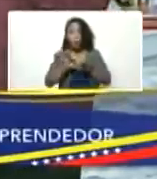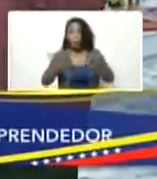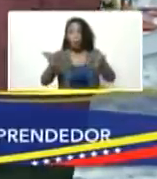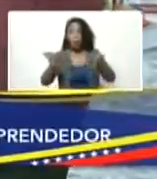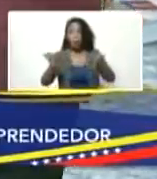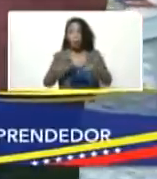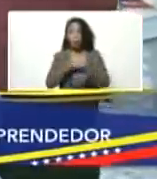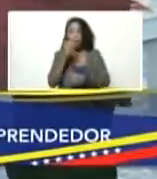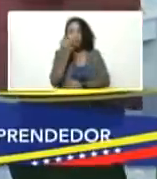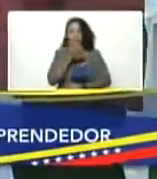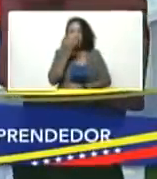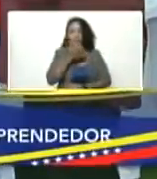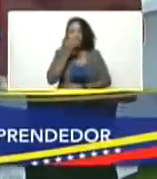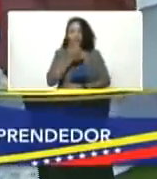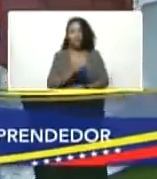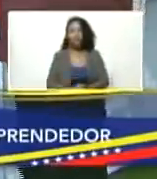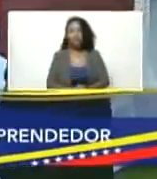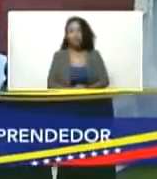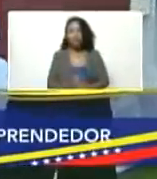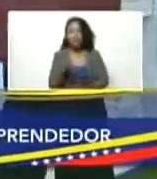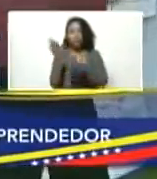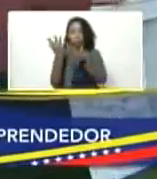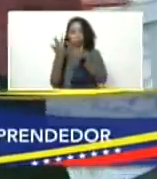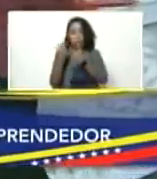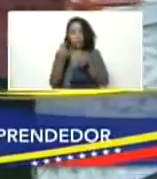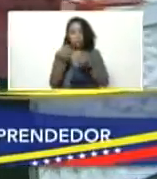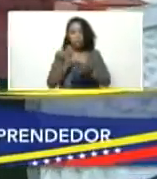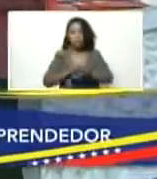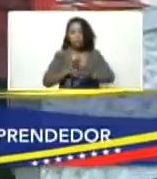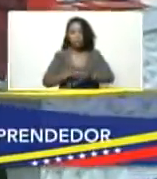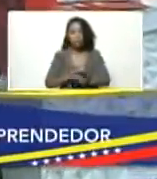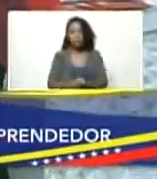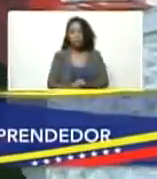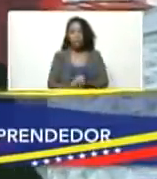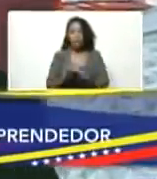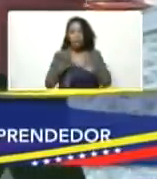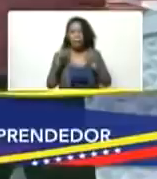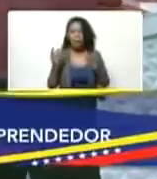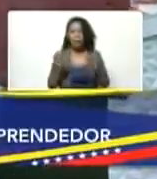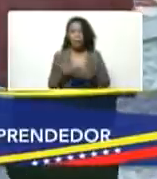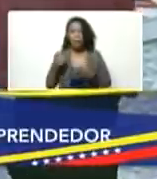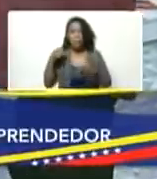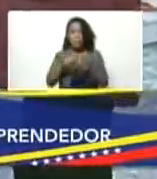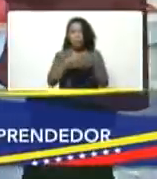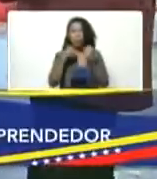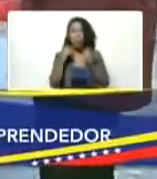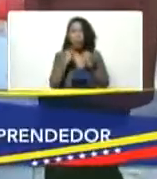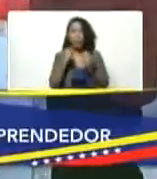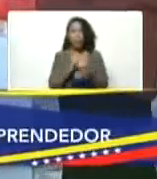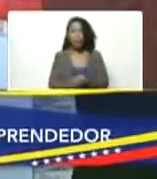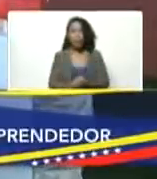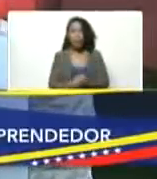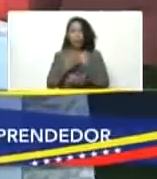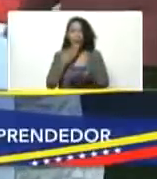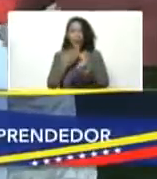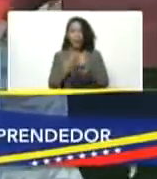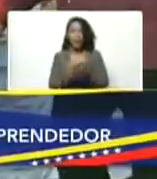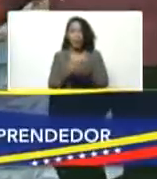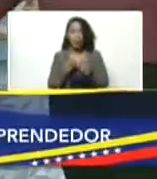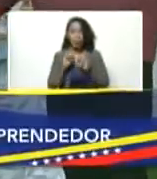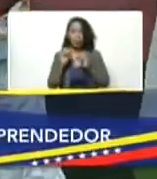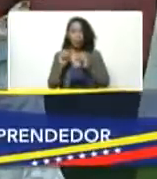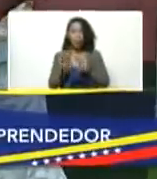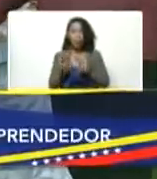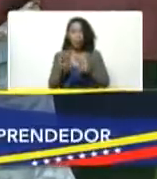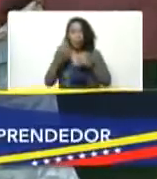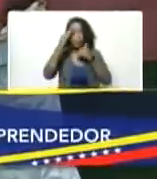¿Qué me dice? ¿Cómo está la cosa? ¿Qué tal, presidente? La pandemia bueno, te pegó duro. Bastante fuerte. Muchas gracias por la oportunidad de estar aquí.